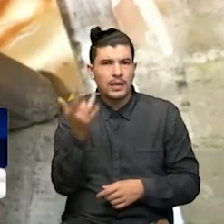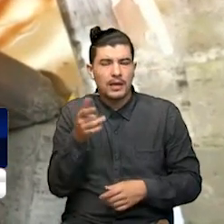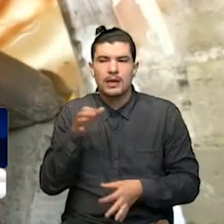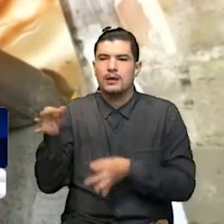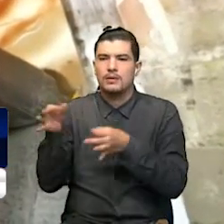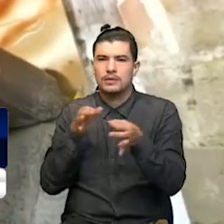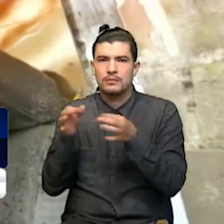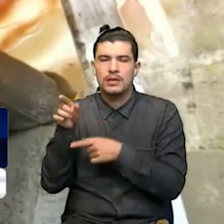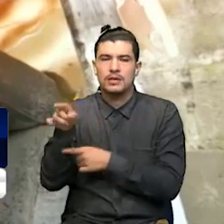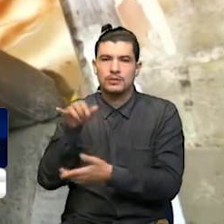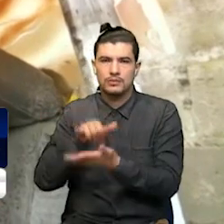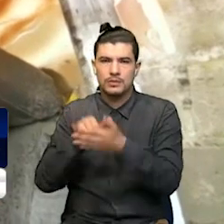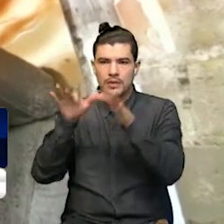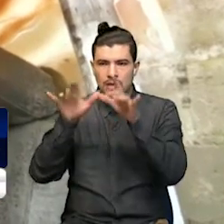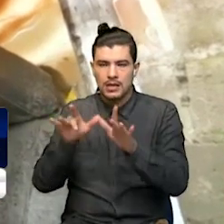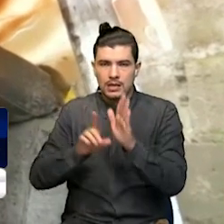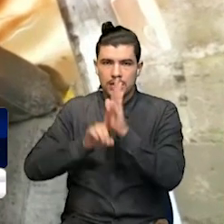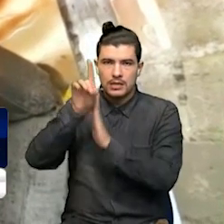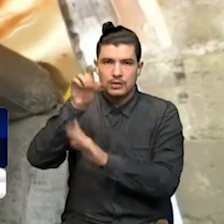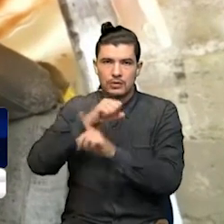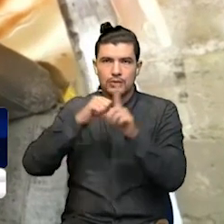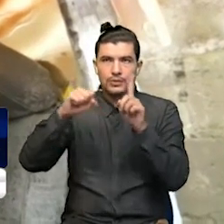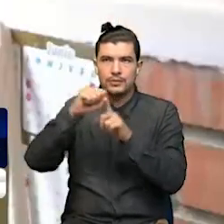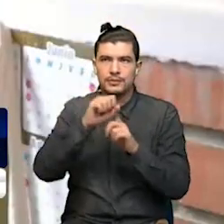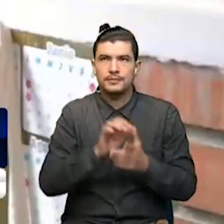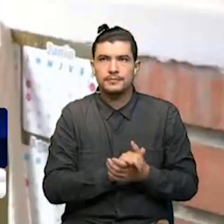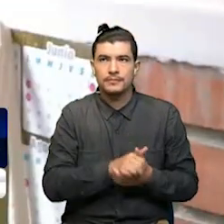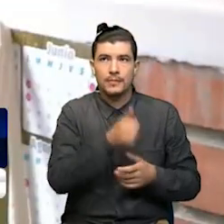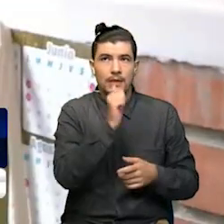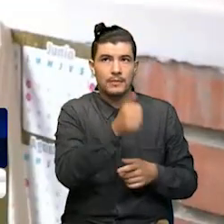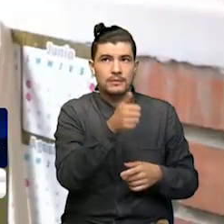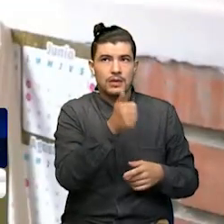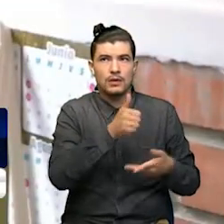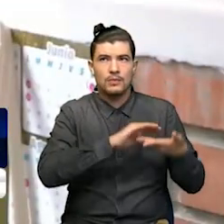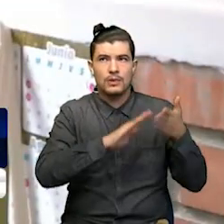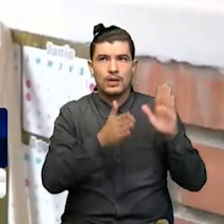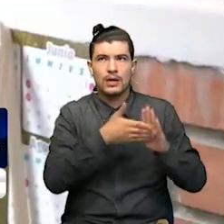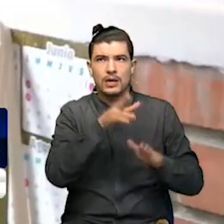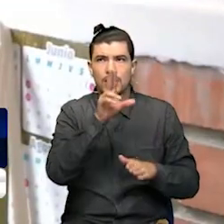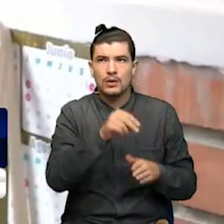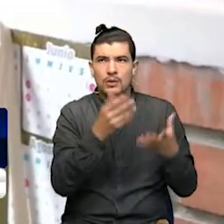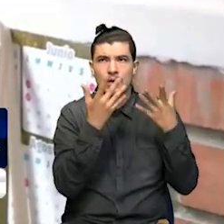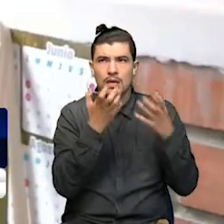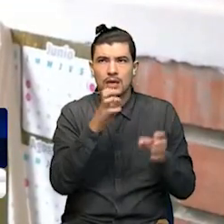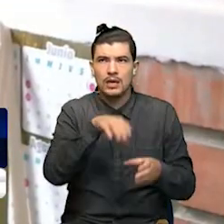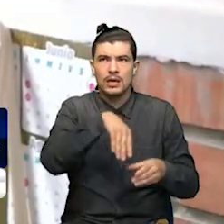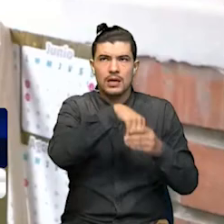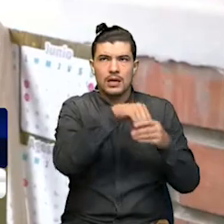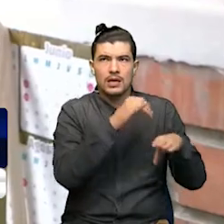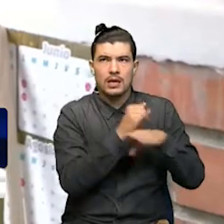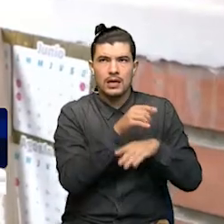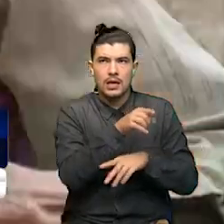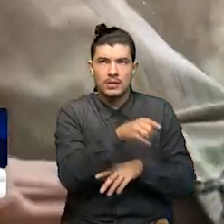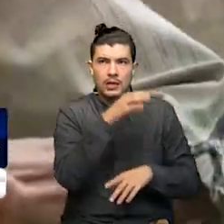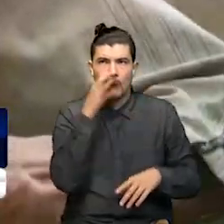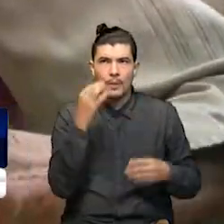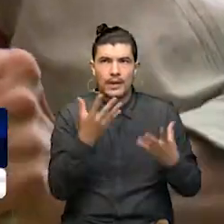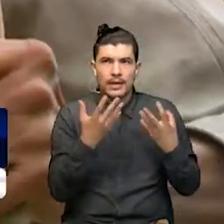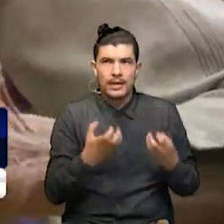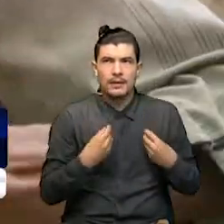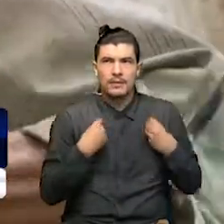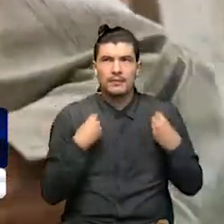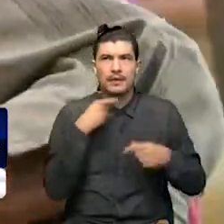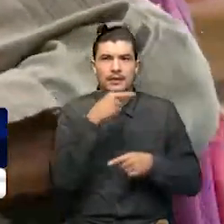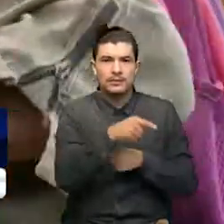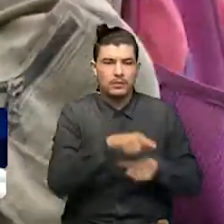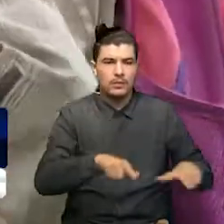explican desde la Secretaría de Desarrollo Social. La misma comunidad dice, no quiere ser institucionalizado, quiere vivir en ese lugar. Sin embargo,